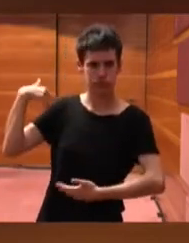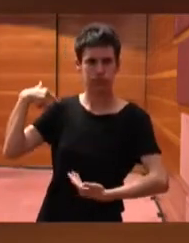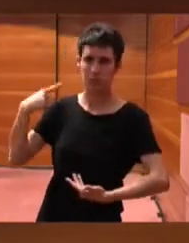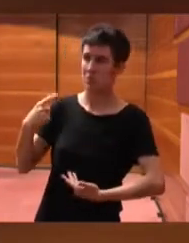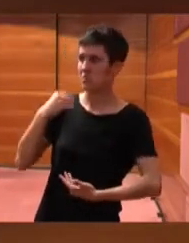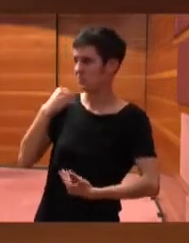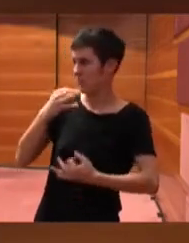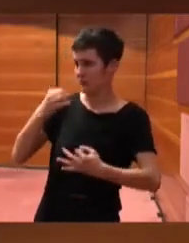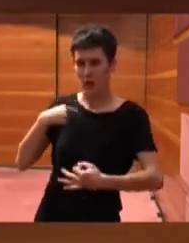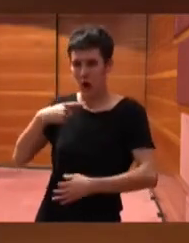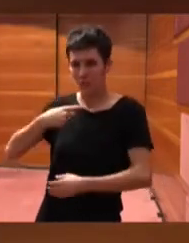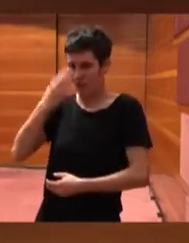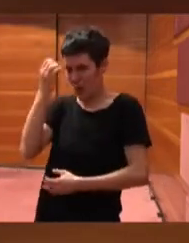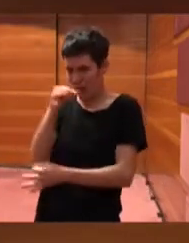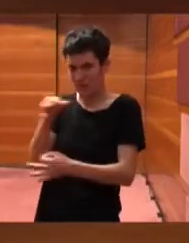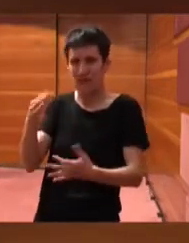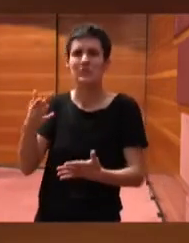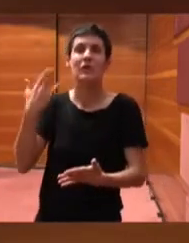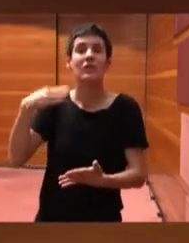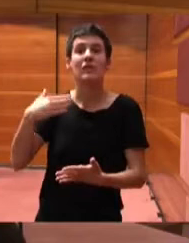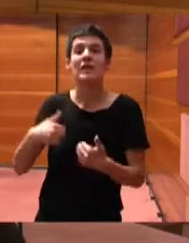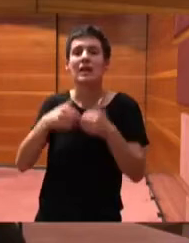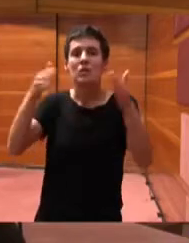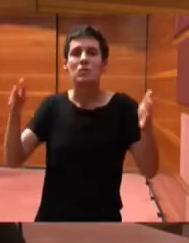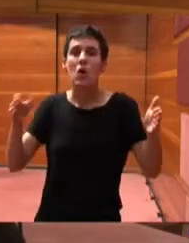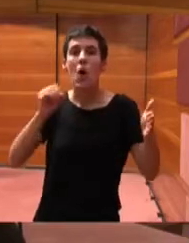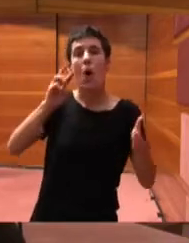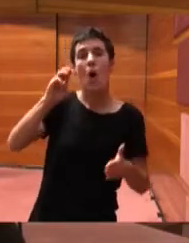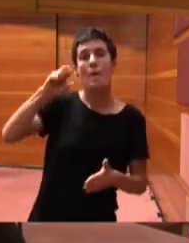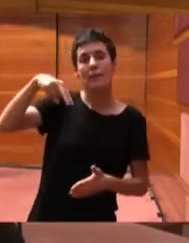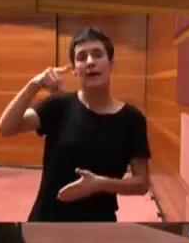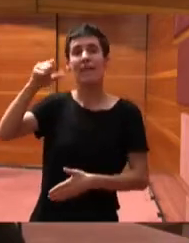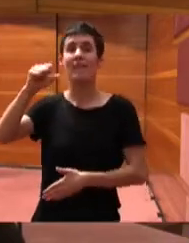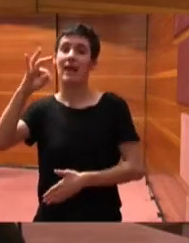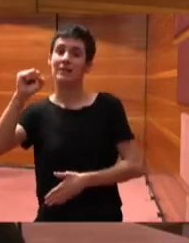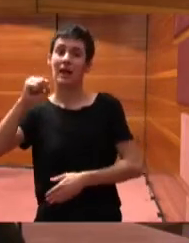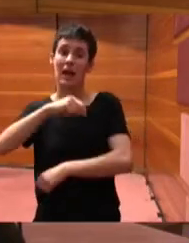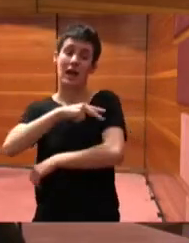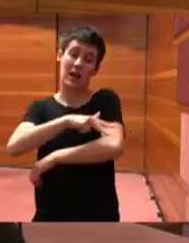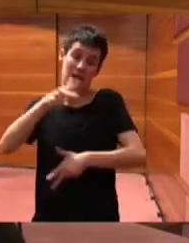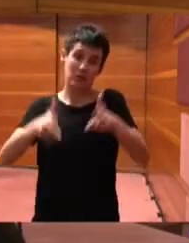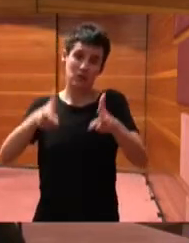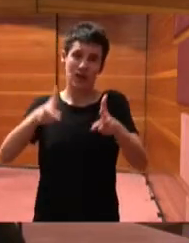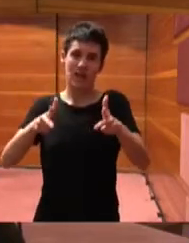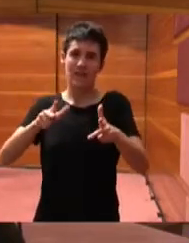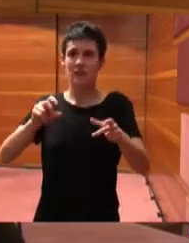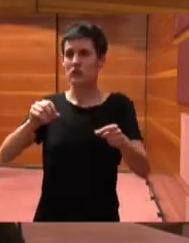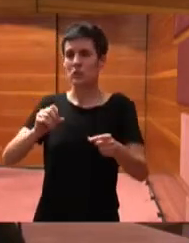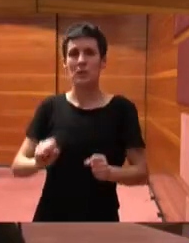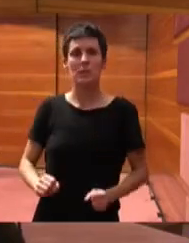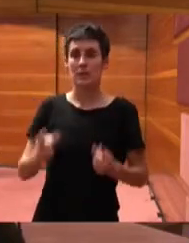súper reciente, inauguró Open Data Euskadi, el primer portal no anglosajón de datos